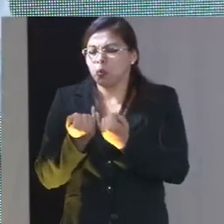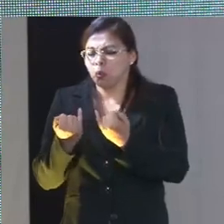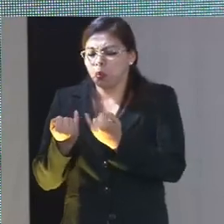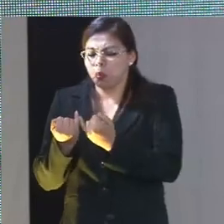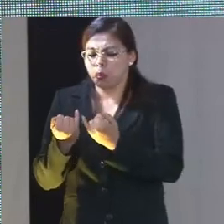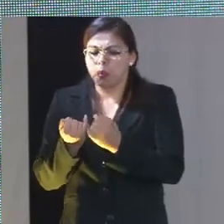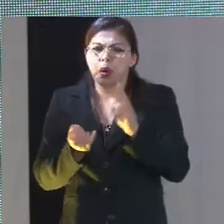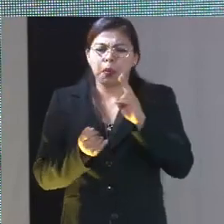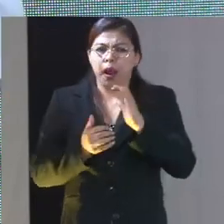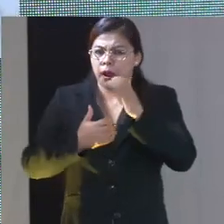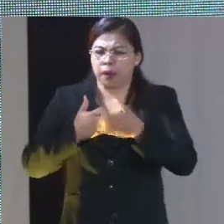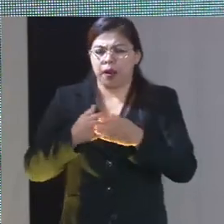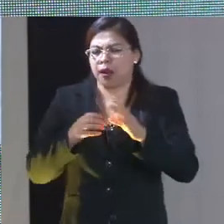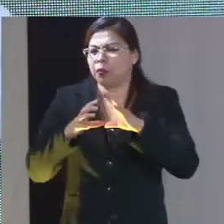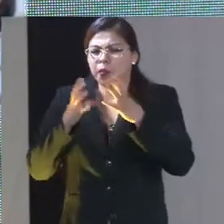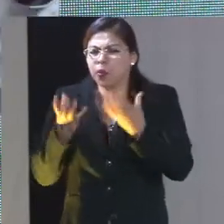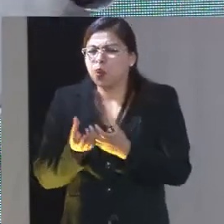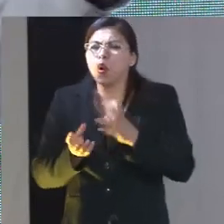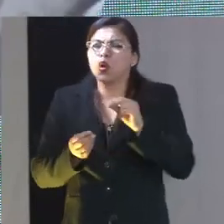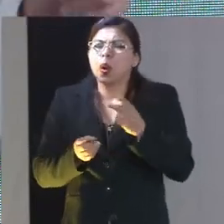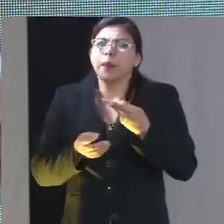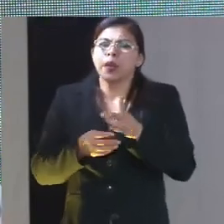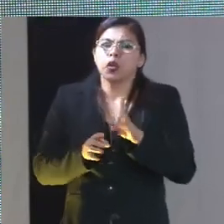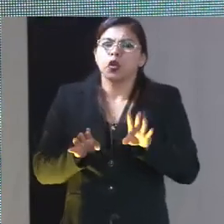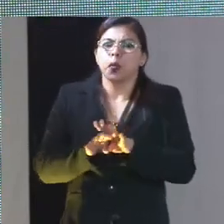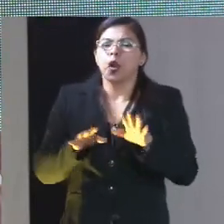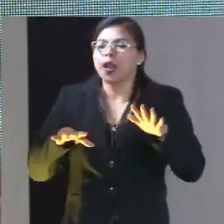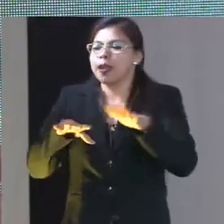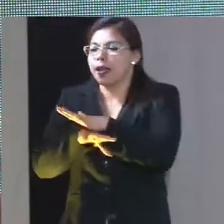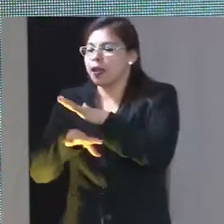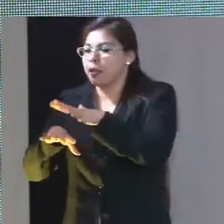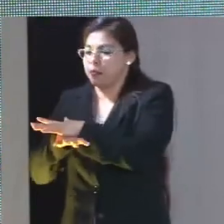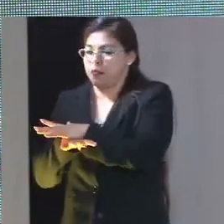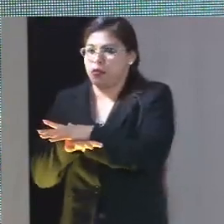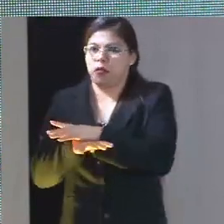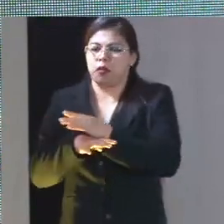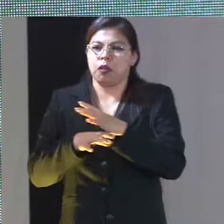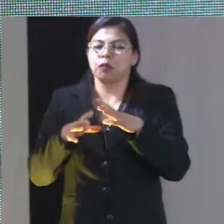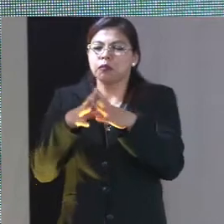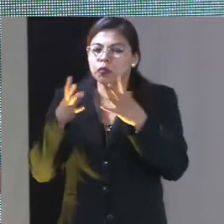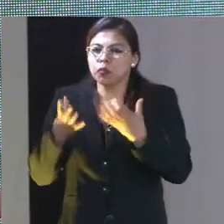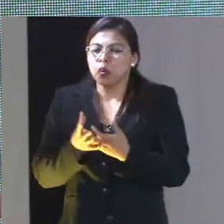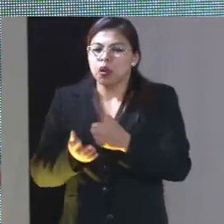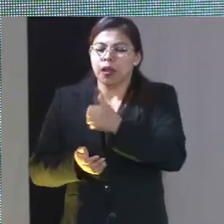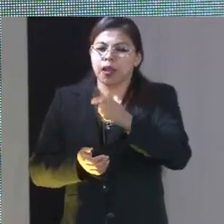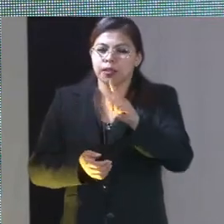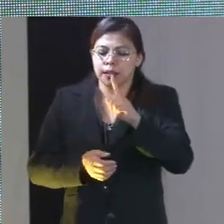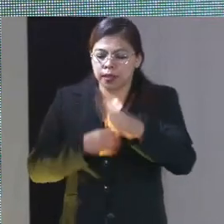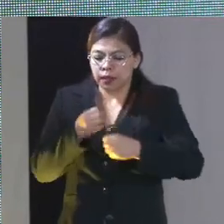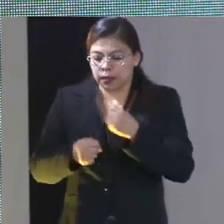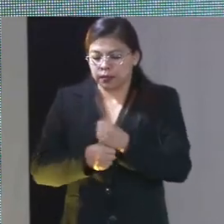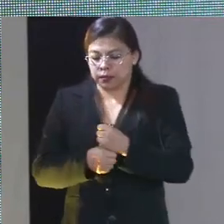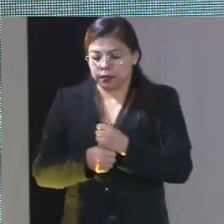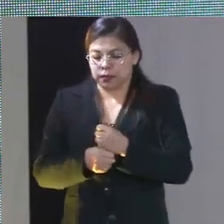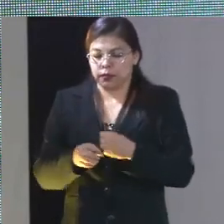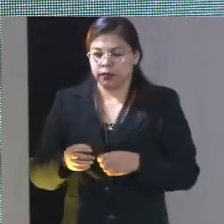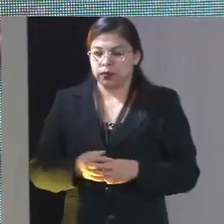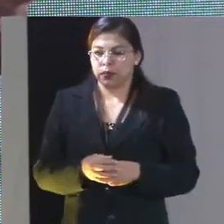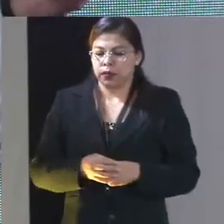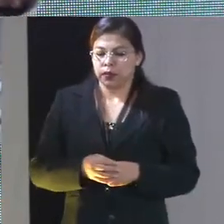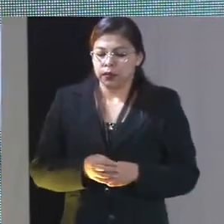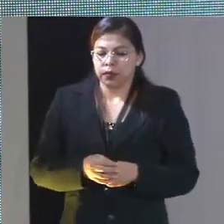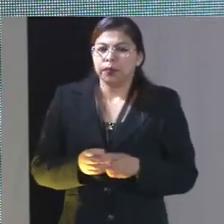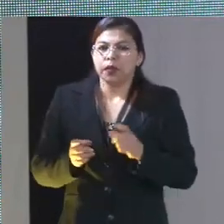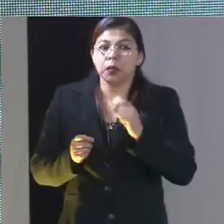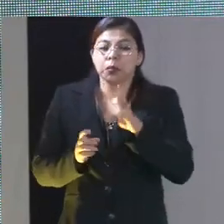de verdad se acabara el mundo, pero sí porque se hacía un rito de fin del mundo cada 50 años y se repetía ya en serio,